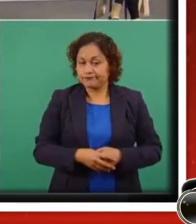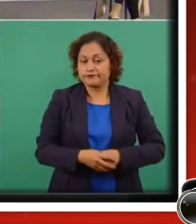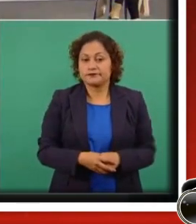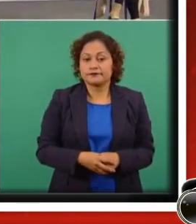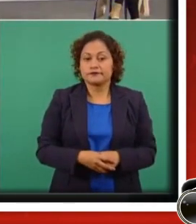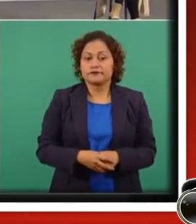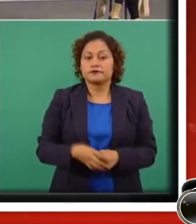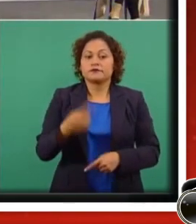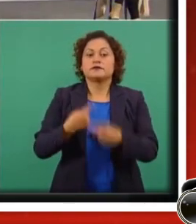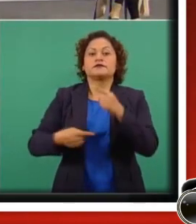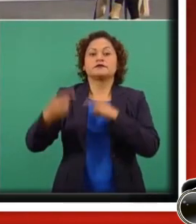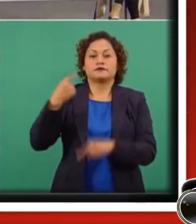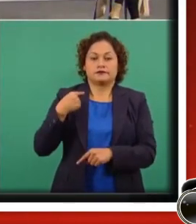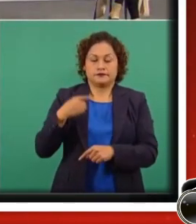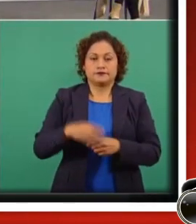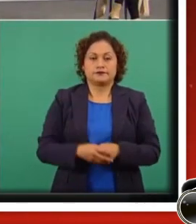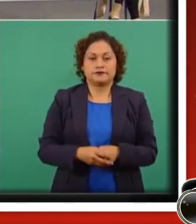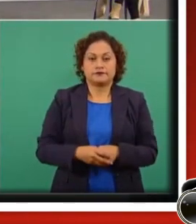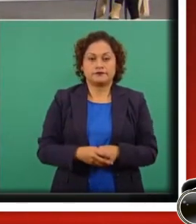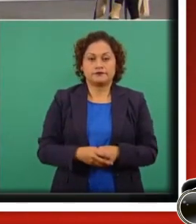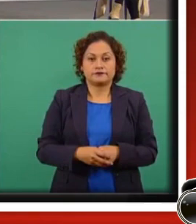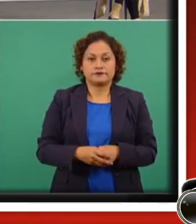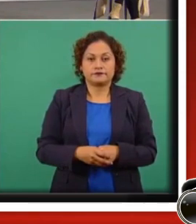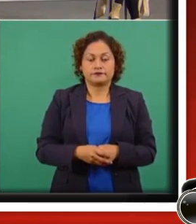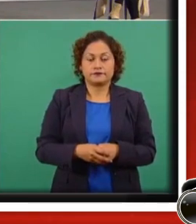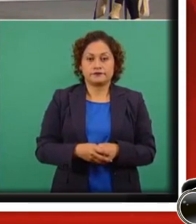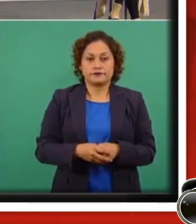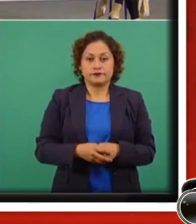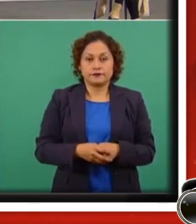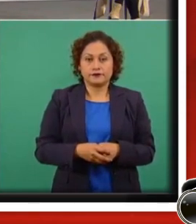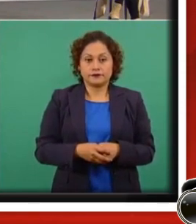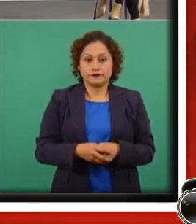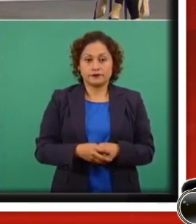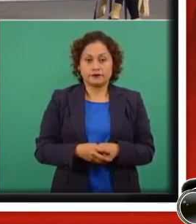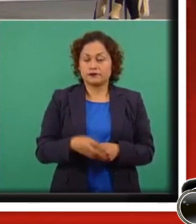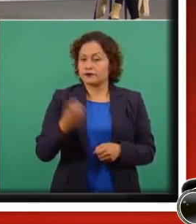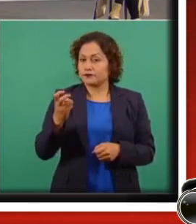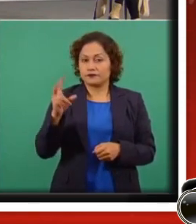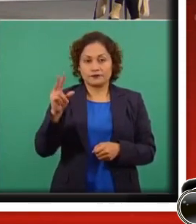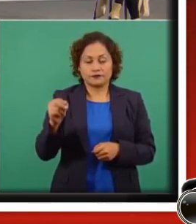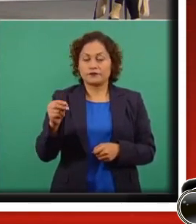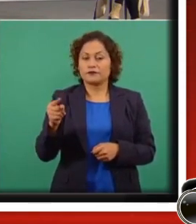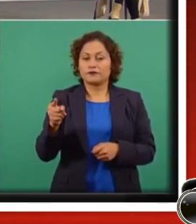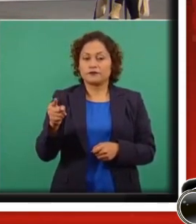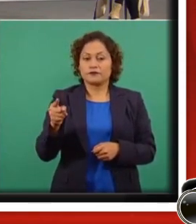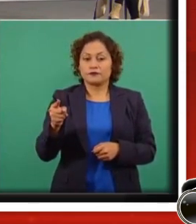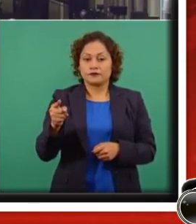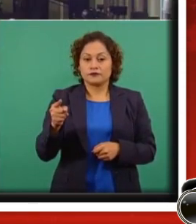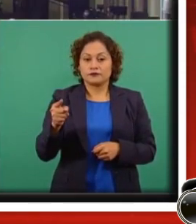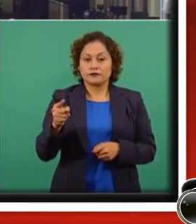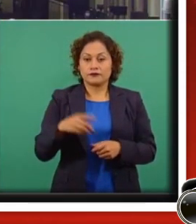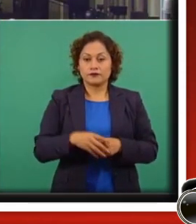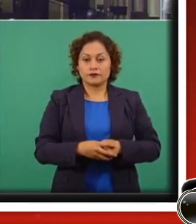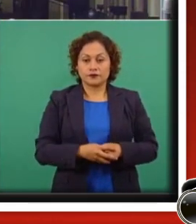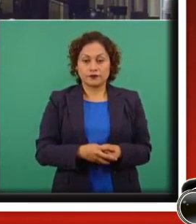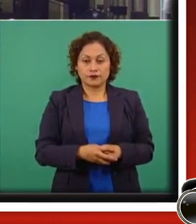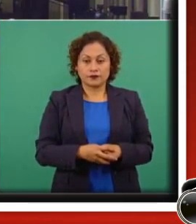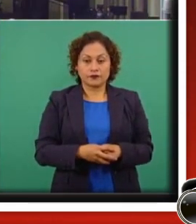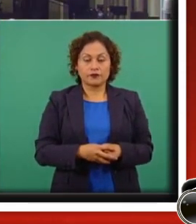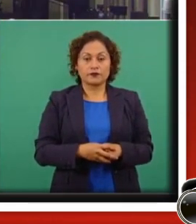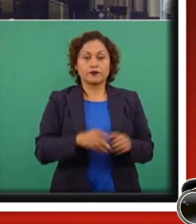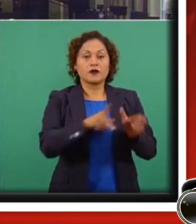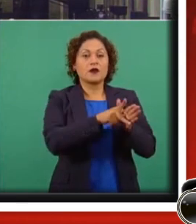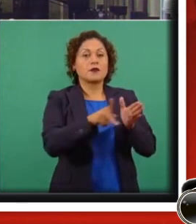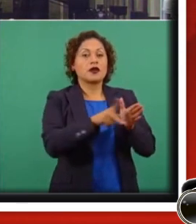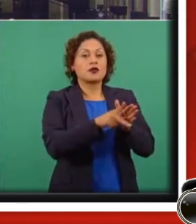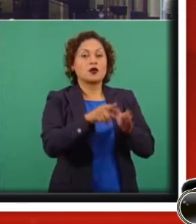Anterior, la anterior, no, la de el financiero